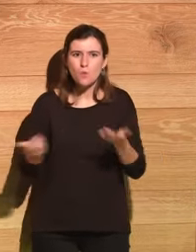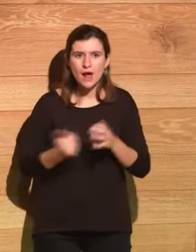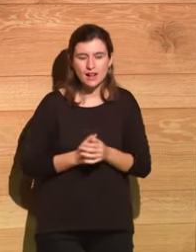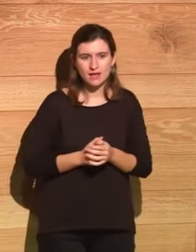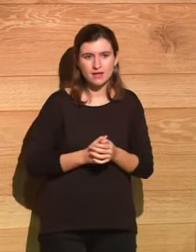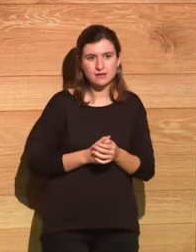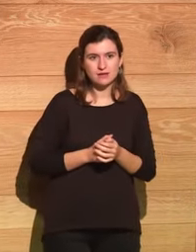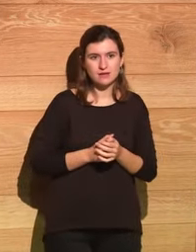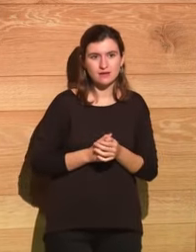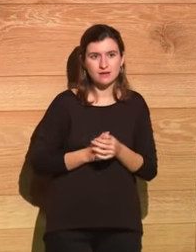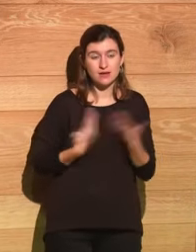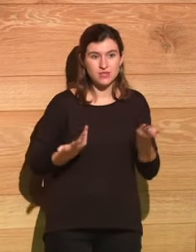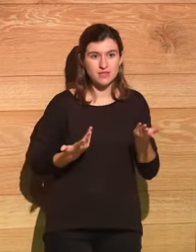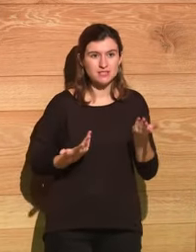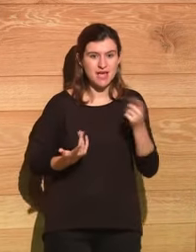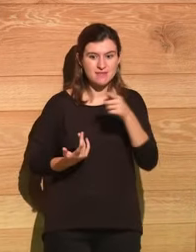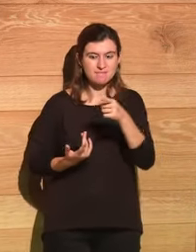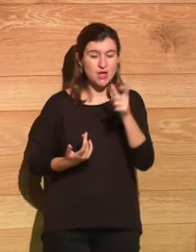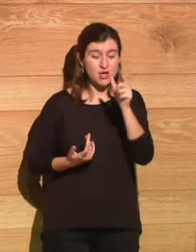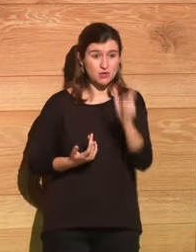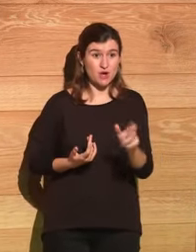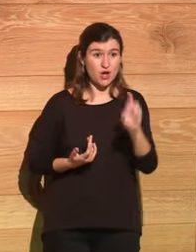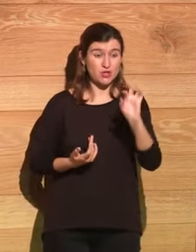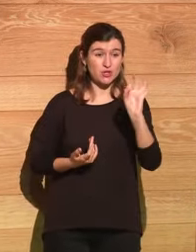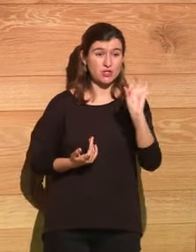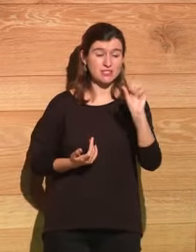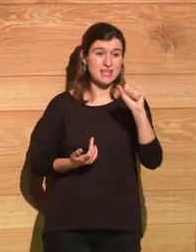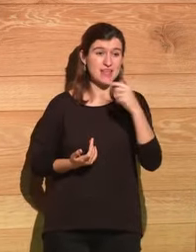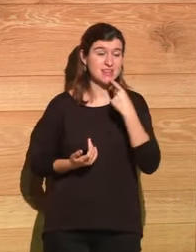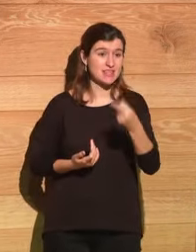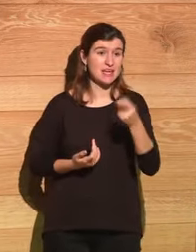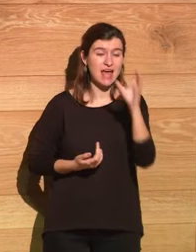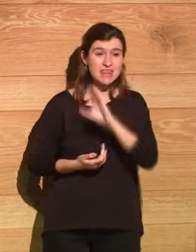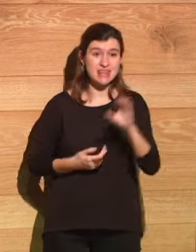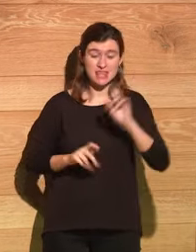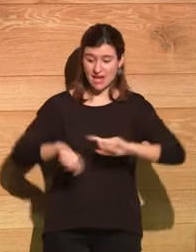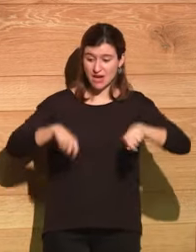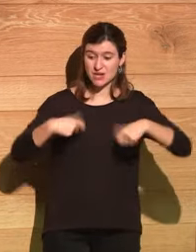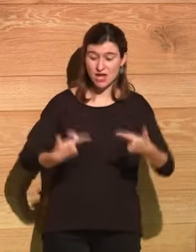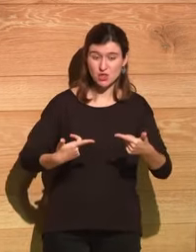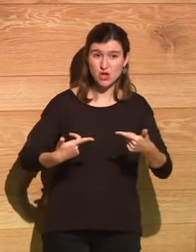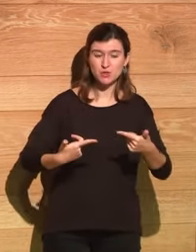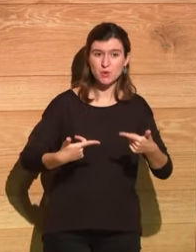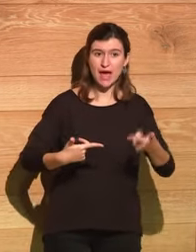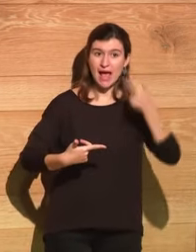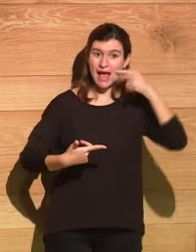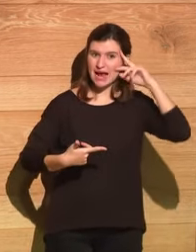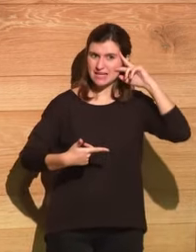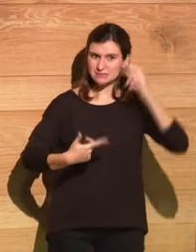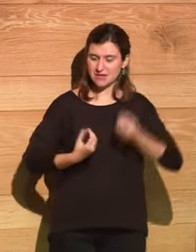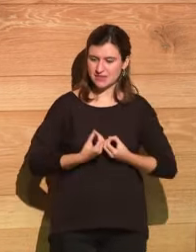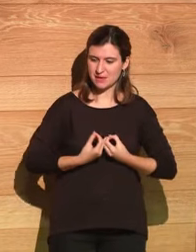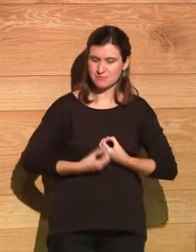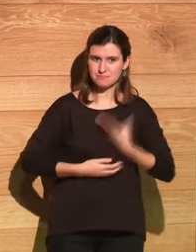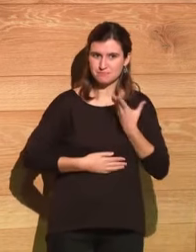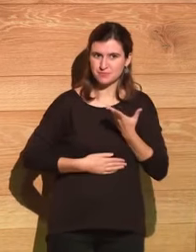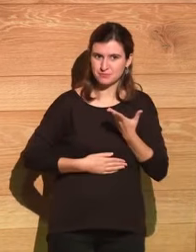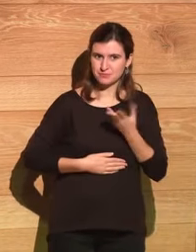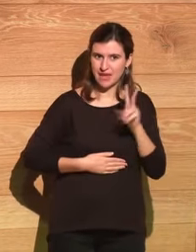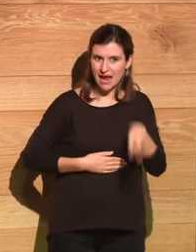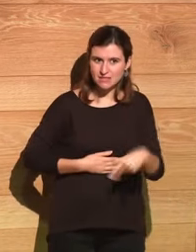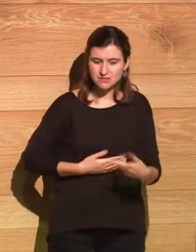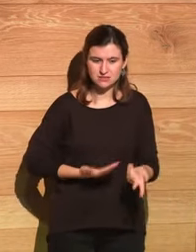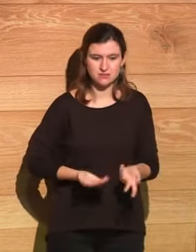ella dice que la ciencia natural es la experiencia innata. Me encanta esa frase. La ciencia natural